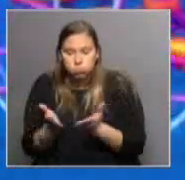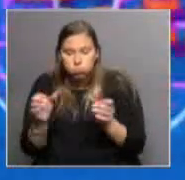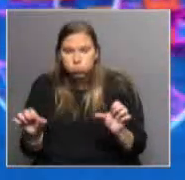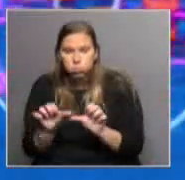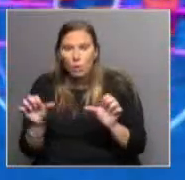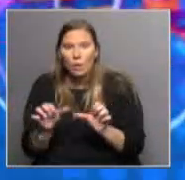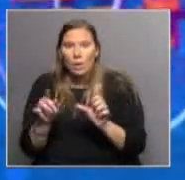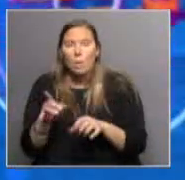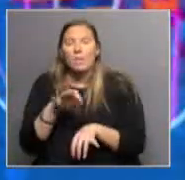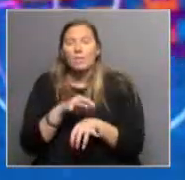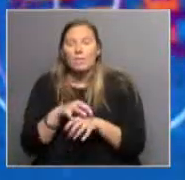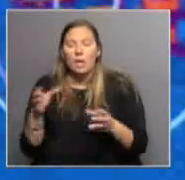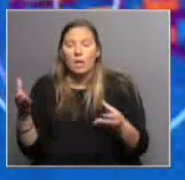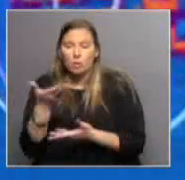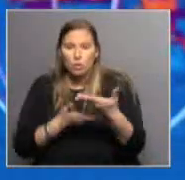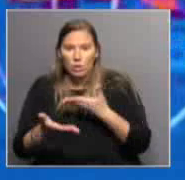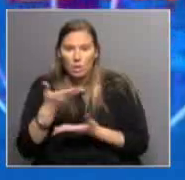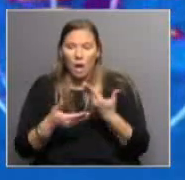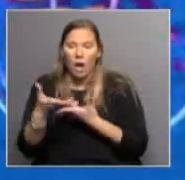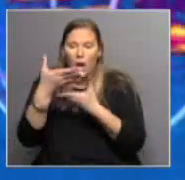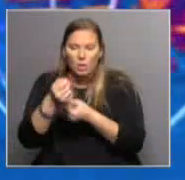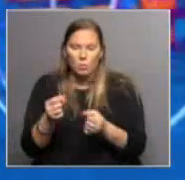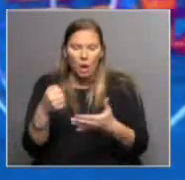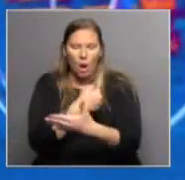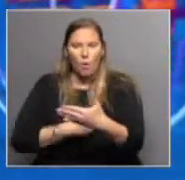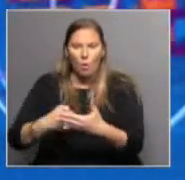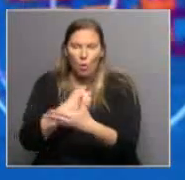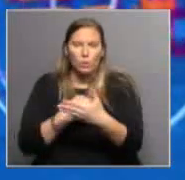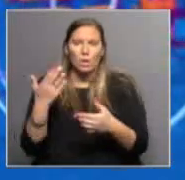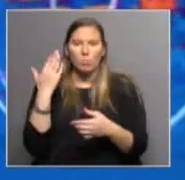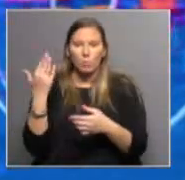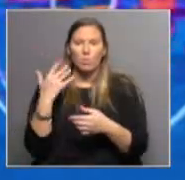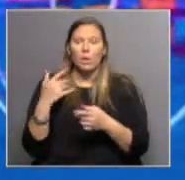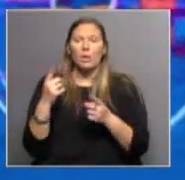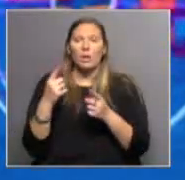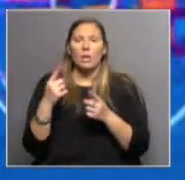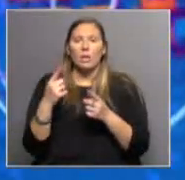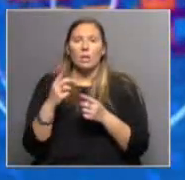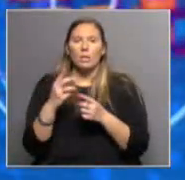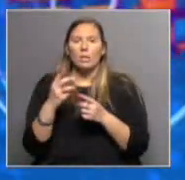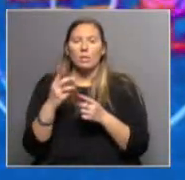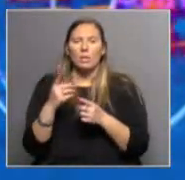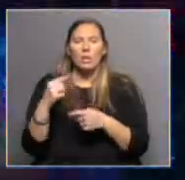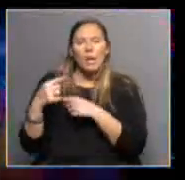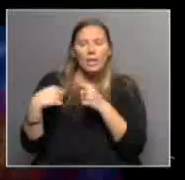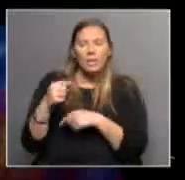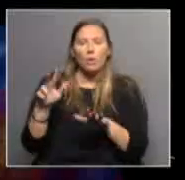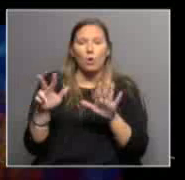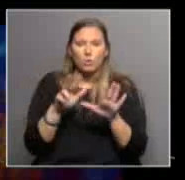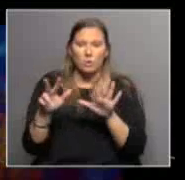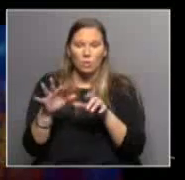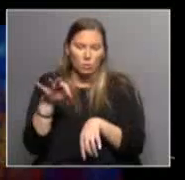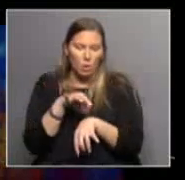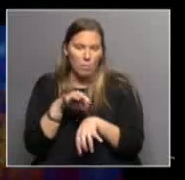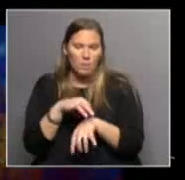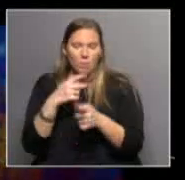una iniciativa que ayuda a distintas ollas populares y que se les ocurrió, digamos, a la generación 88 de medicina, pero bueno, vamos a